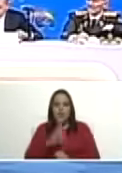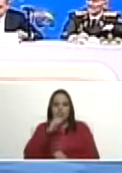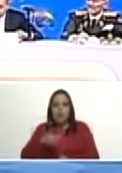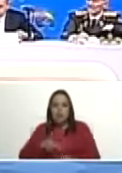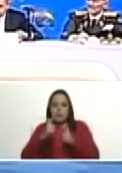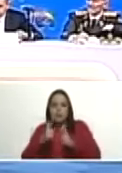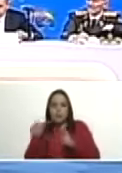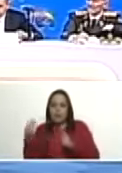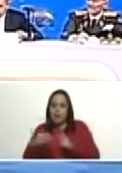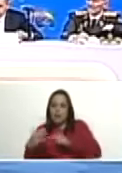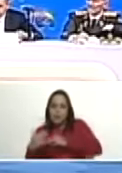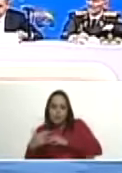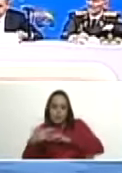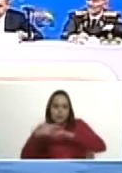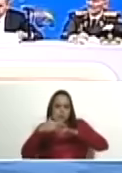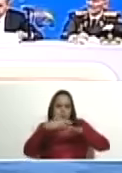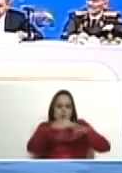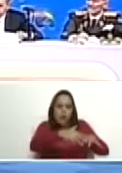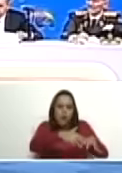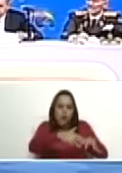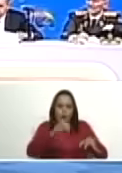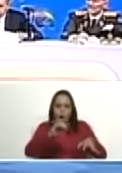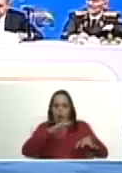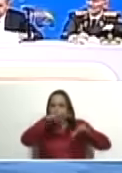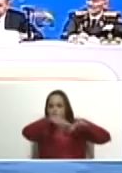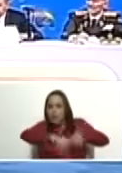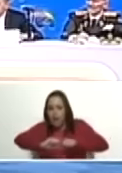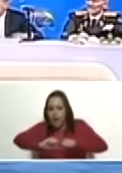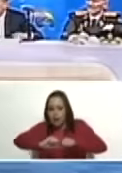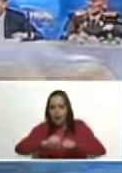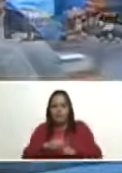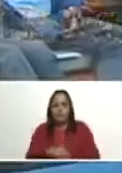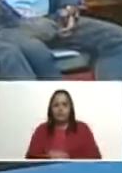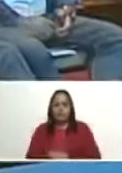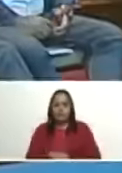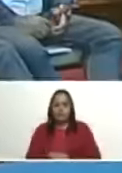avanzar o tomar